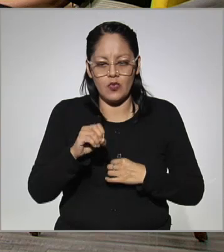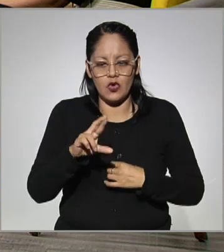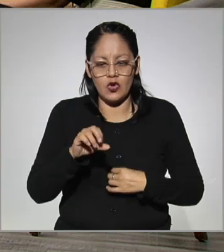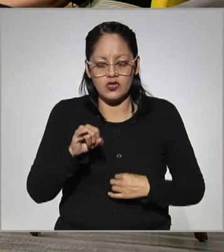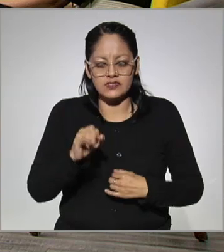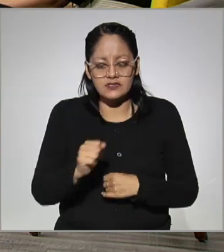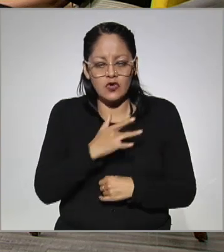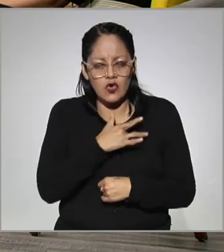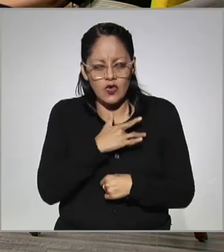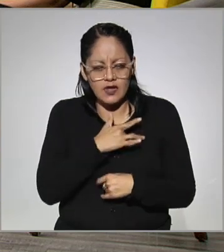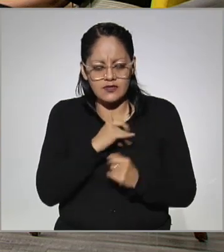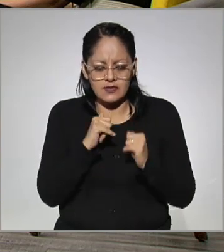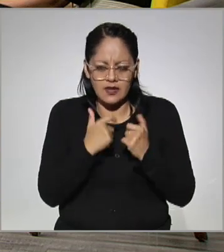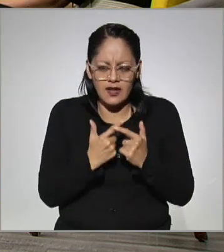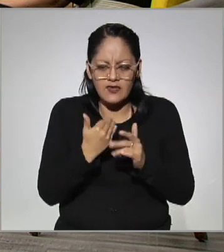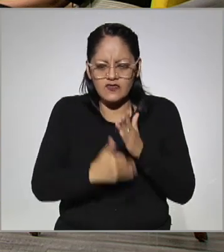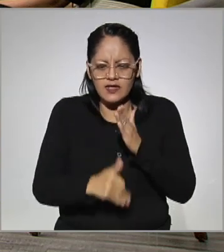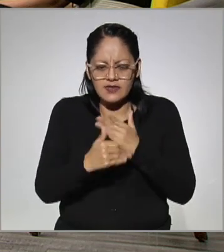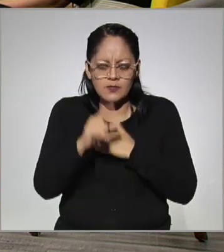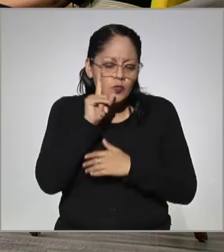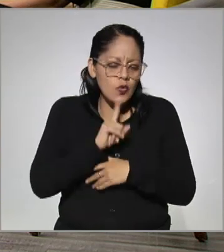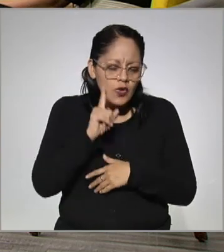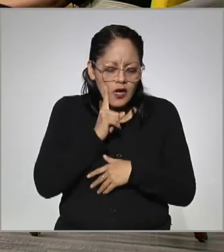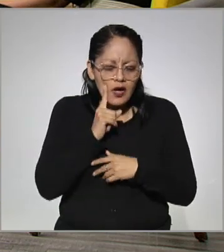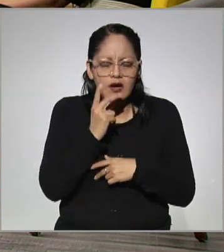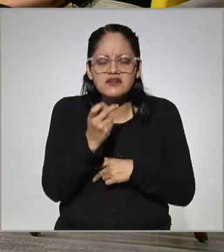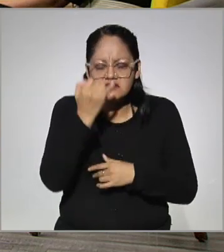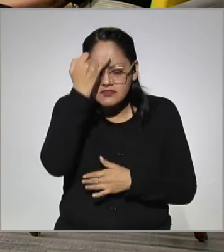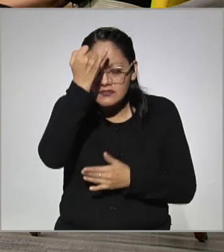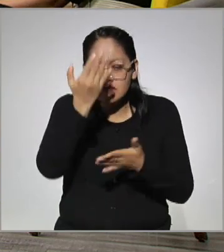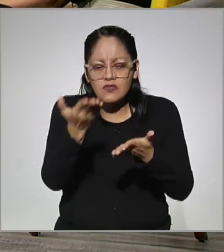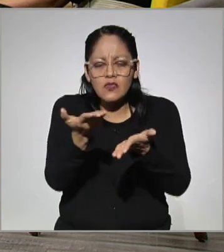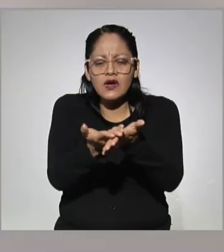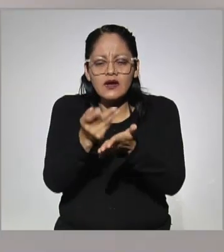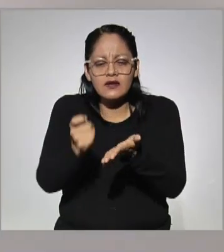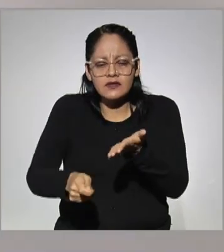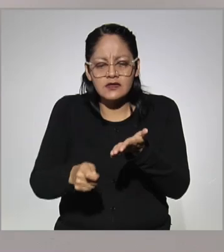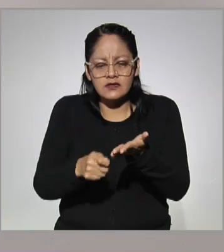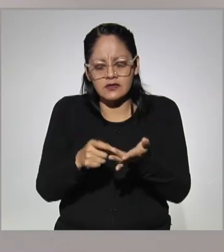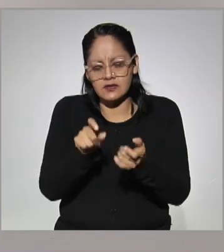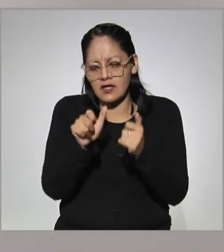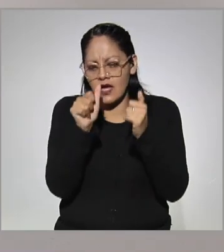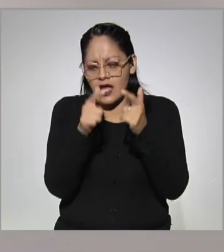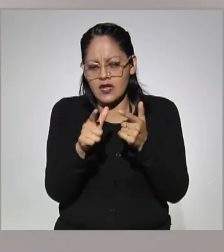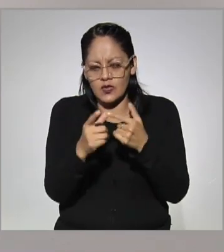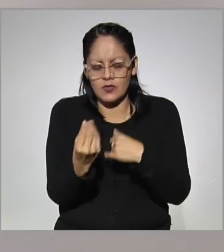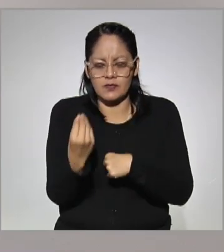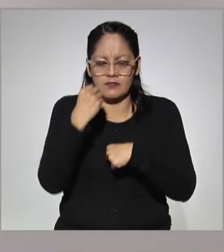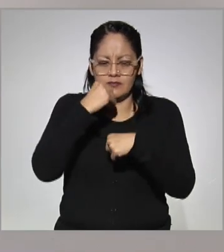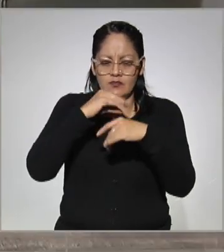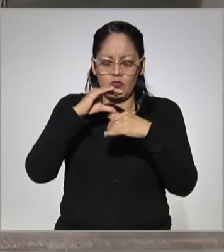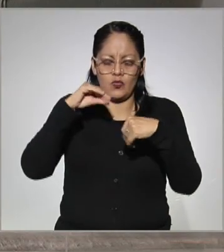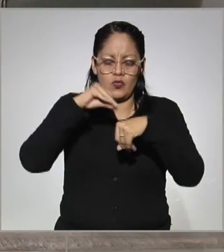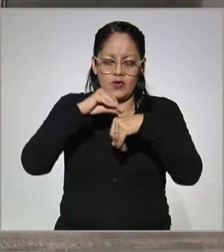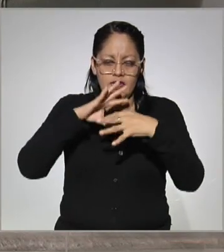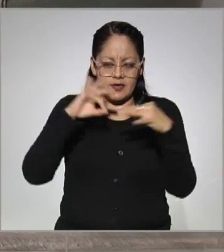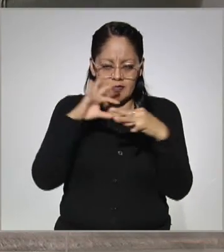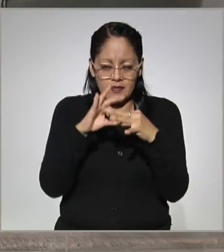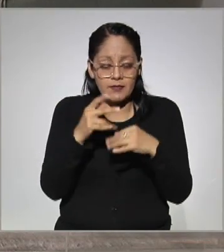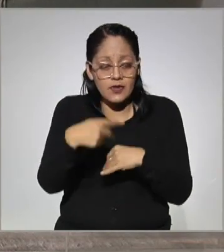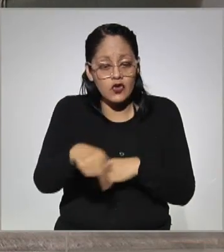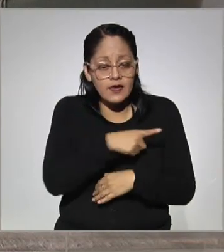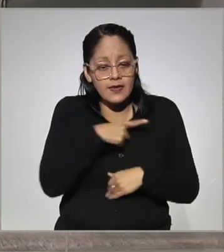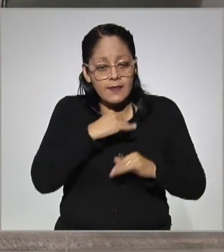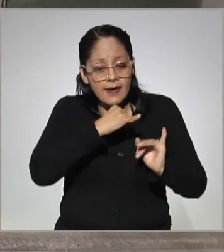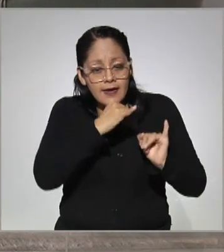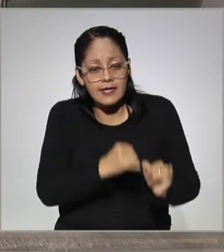de corazón por falta de hormonas en las mujeres estrogénicas, pues lo ideal es darles una suplementación, pero tenemos que individualizar, o sea, tienen que